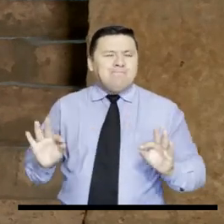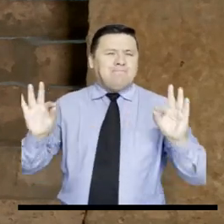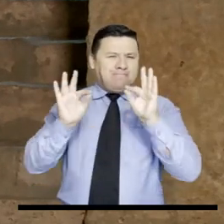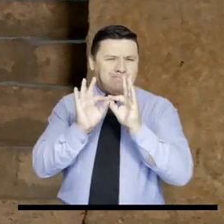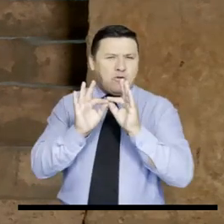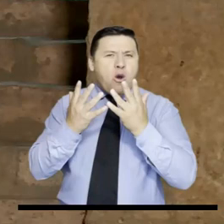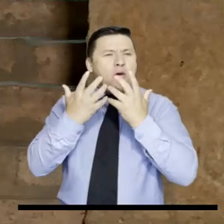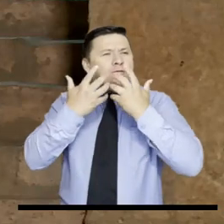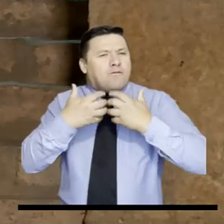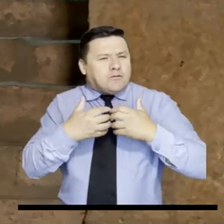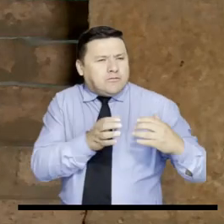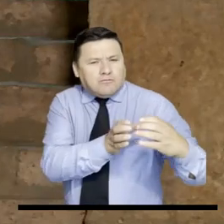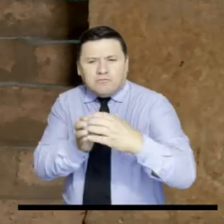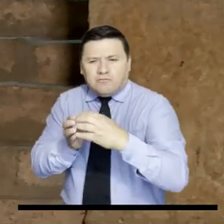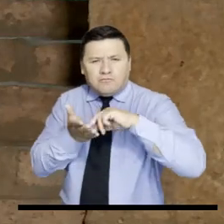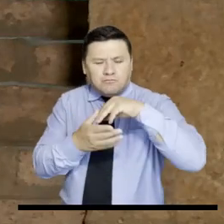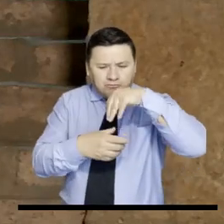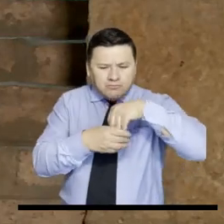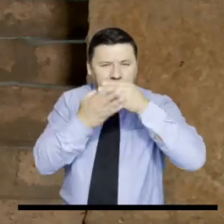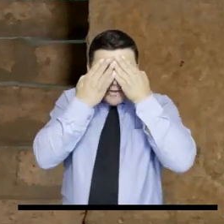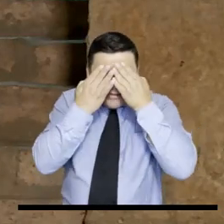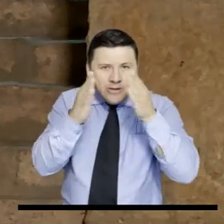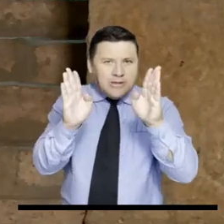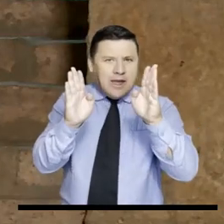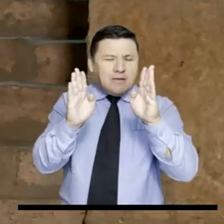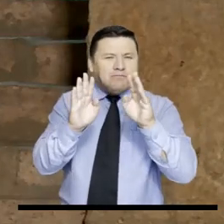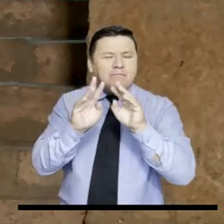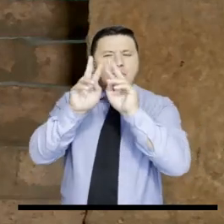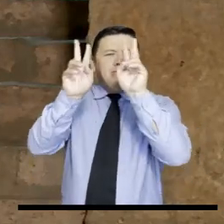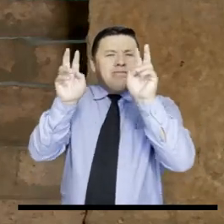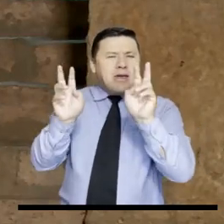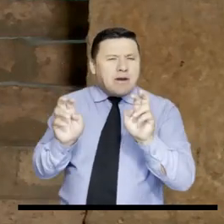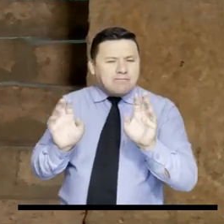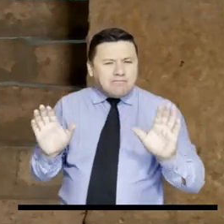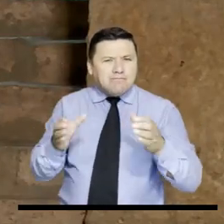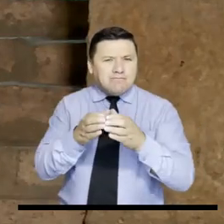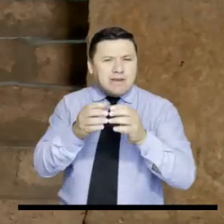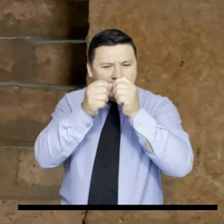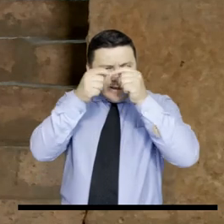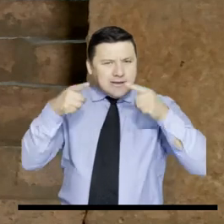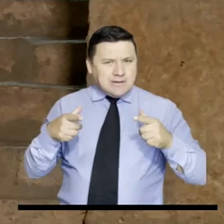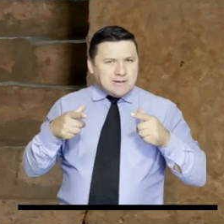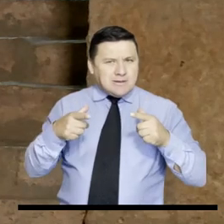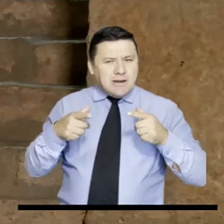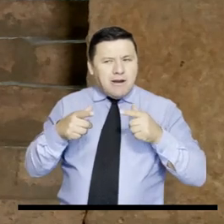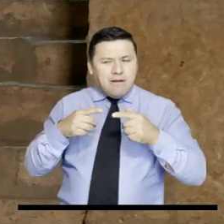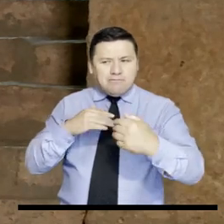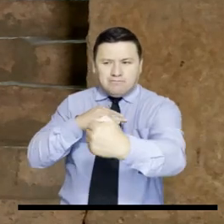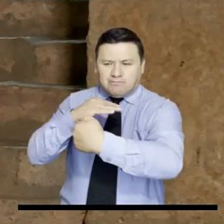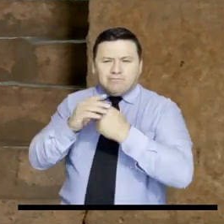el funcionamiento de nuestra democracia y en la materialización dentro del Estado de todas